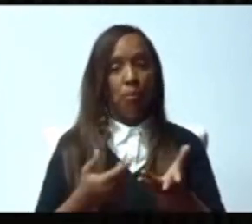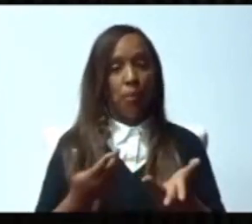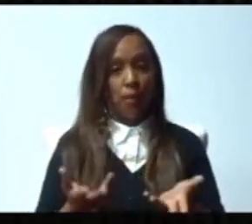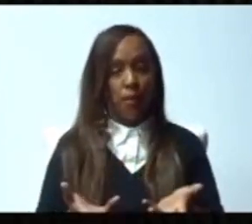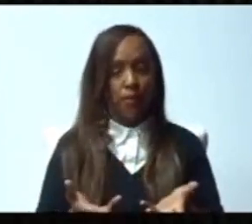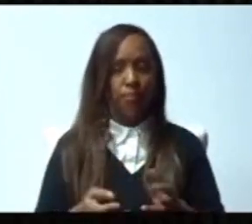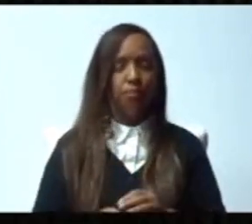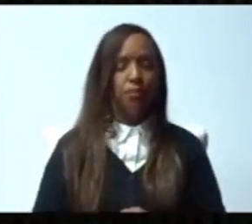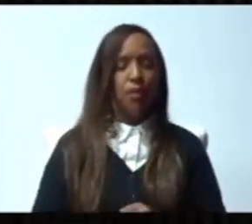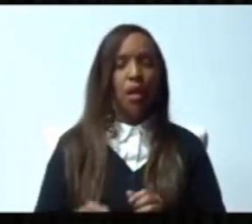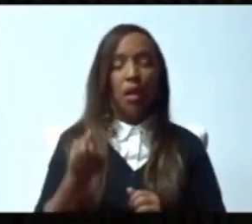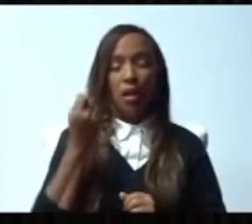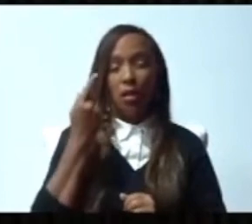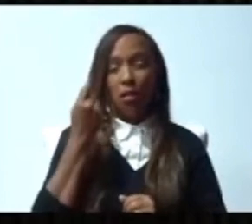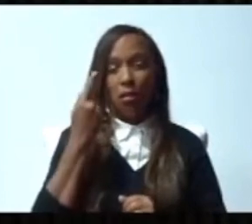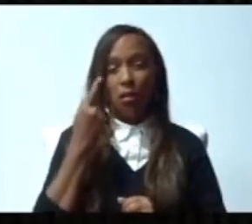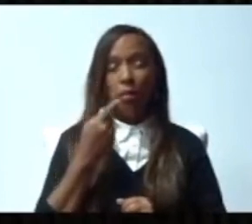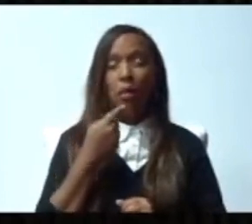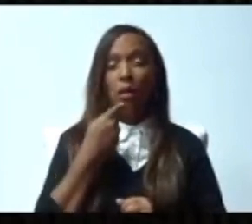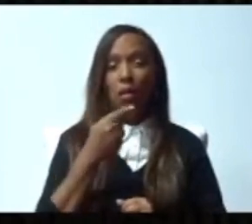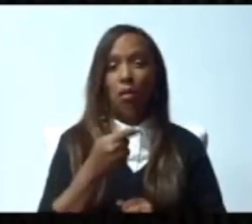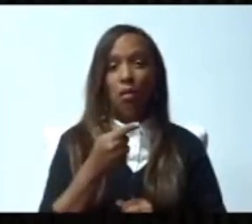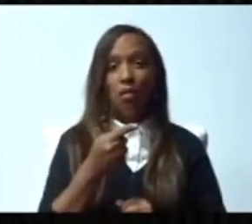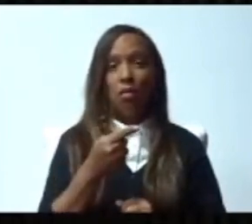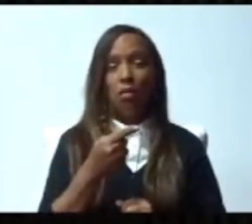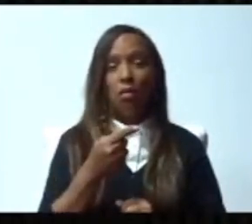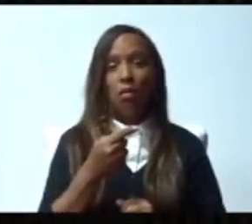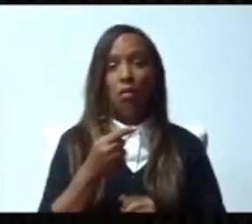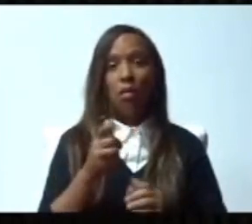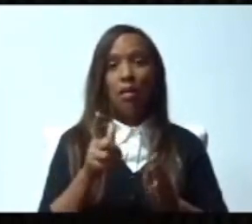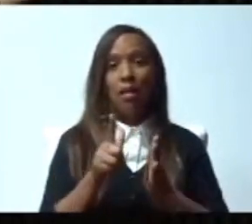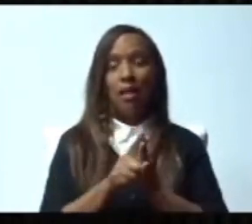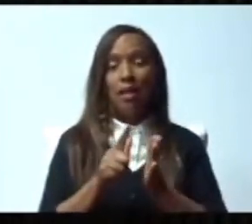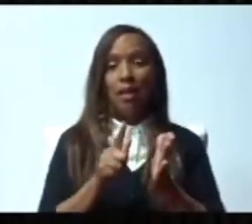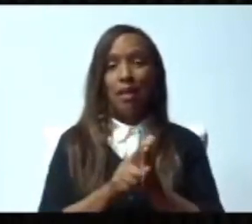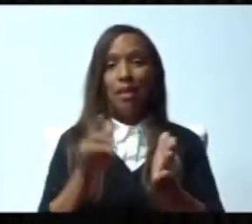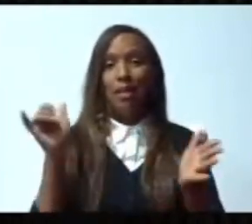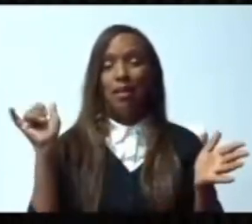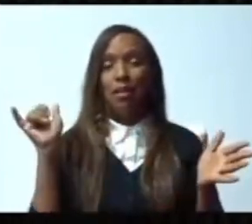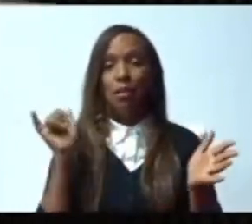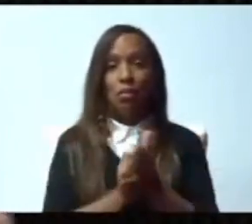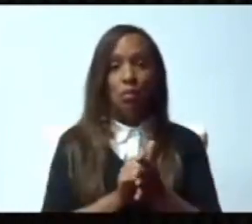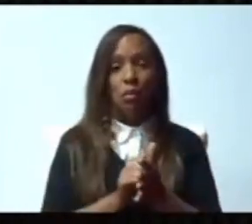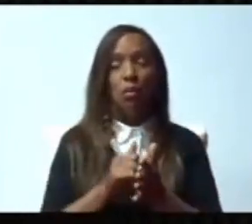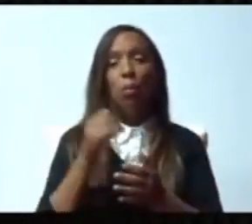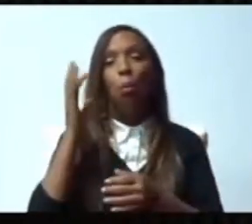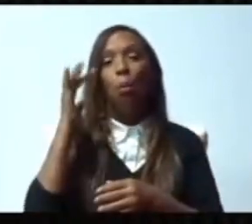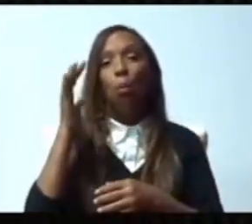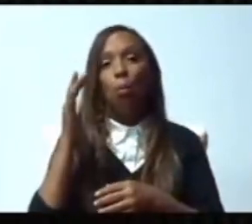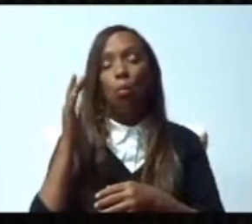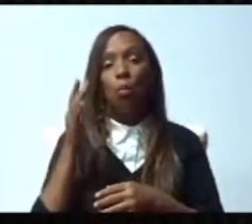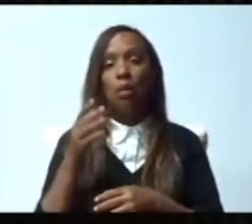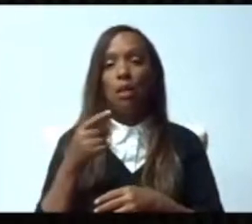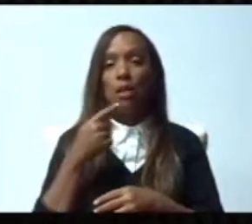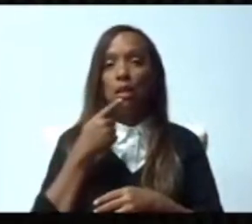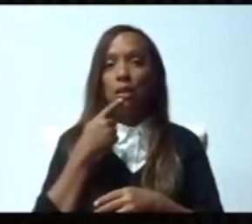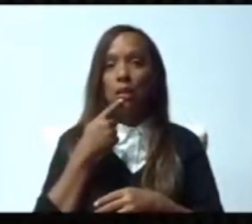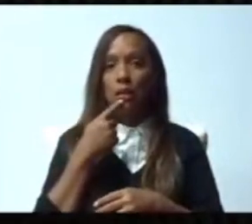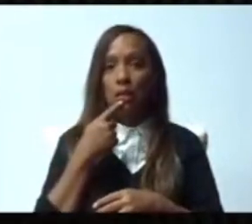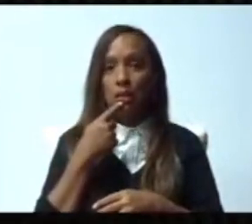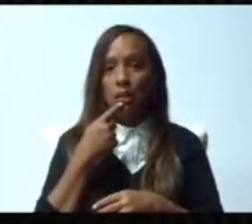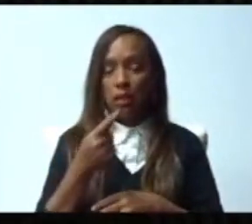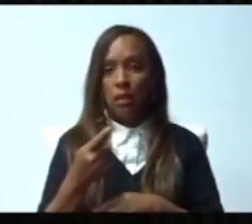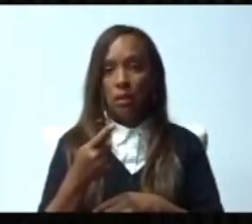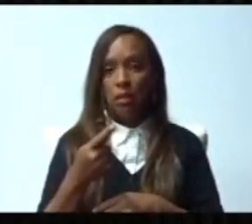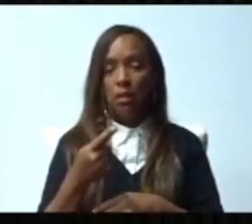derecho felicitarlo a usted presidente Pacheco y al diputado tontico que tuvieron la valentía desde discernir con